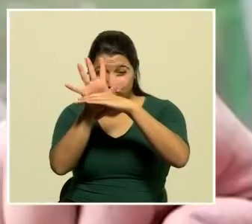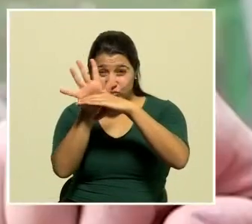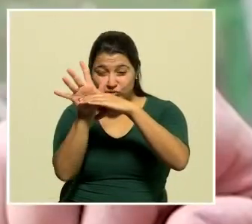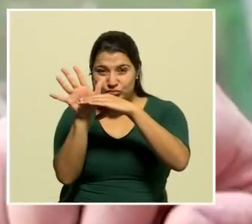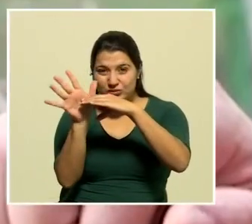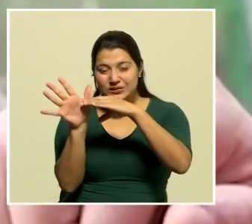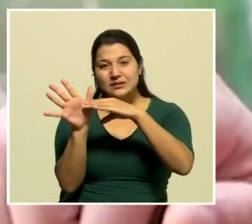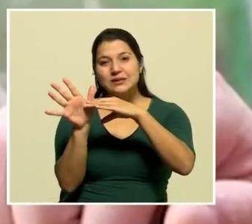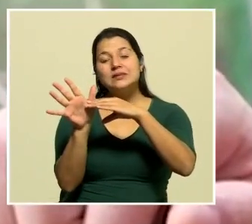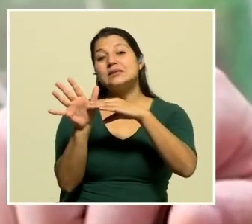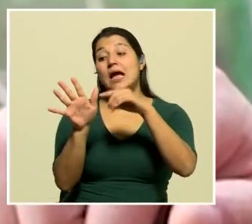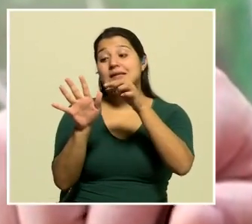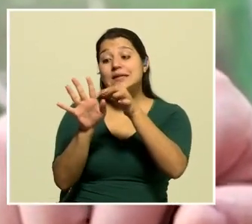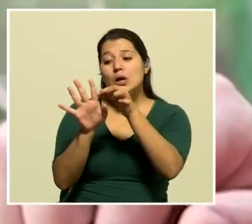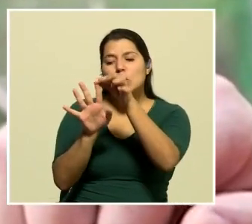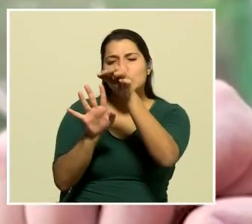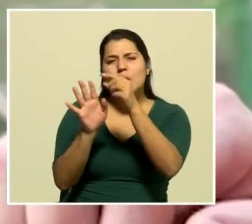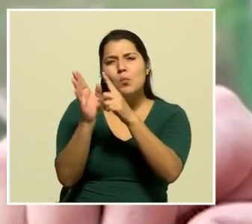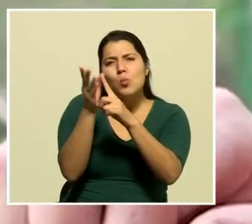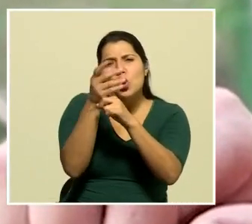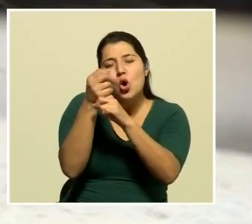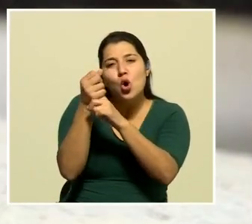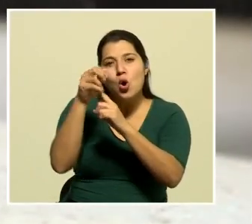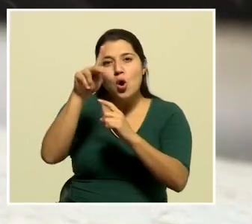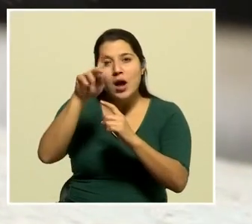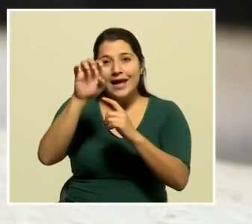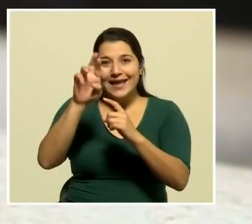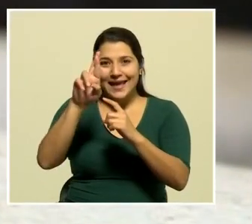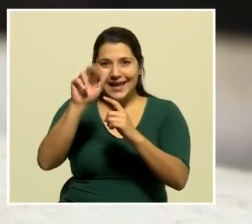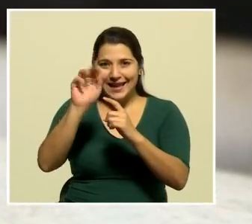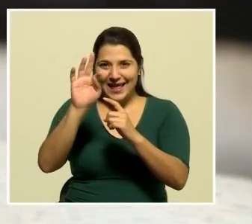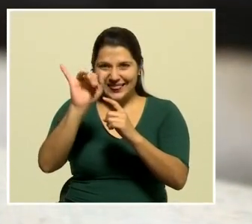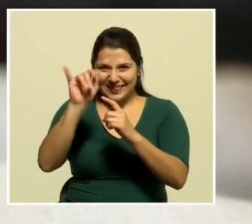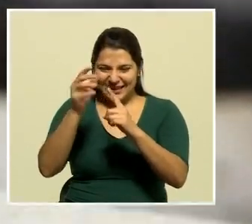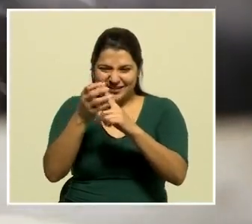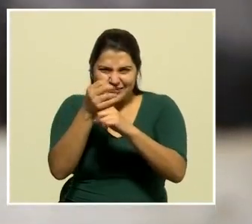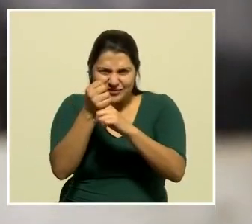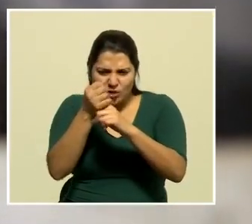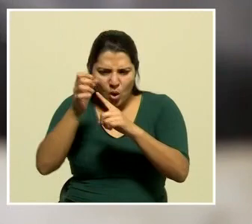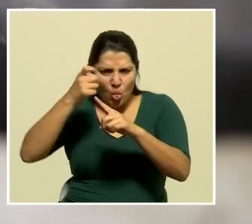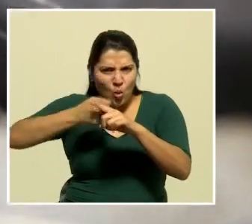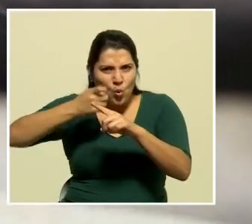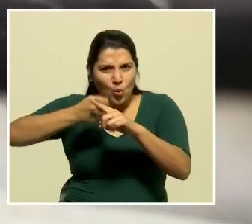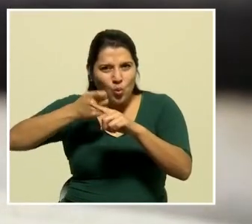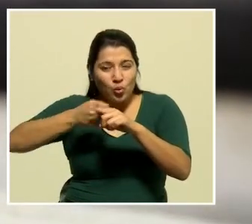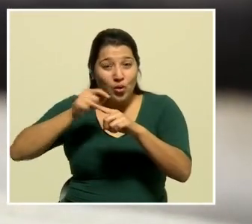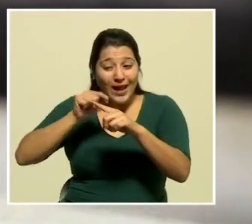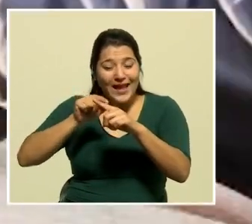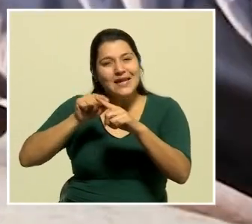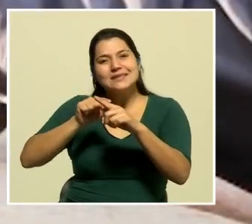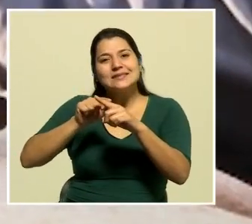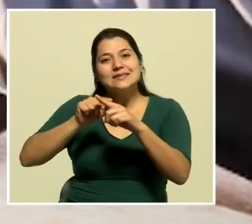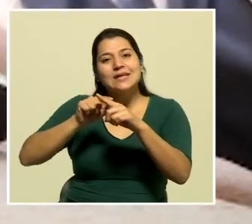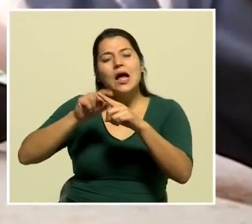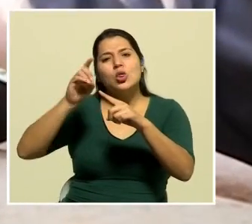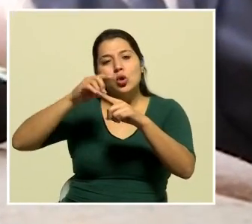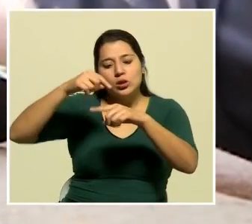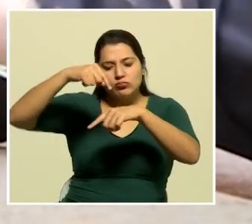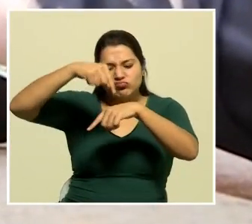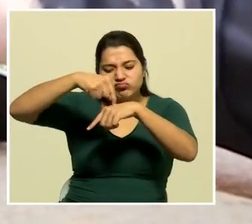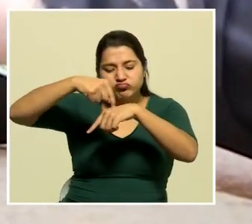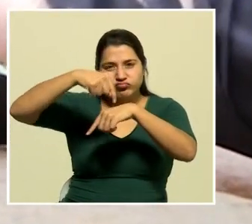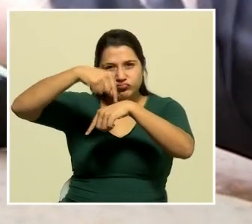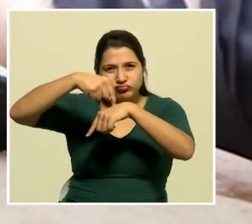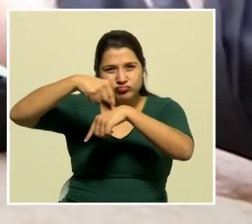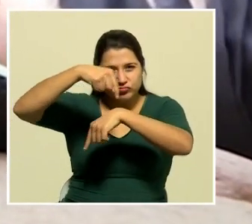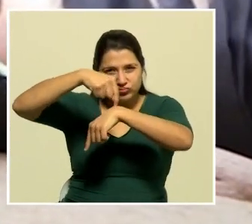por queratina, una proteína que les provee su dureza. Las bases de estas púas se encuentran insertadas en la piel.